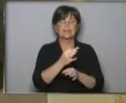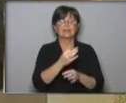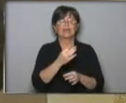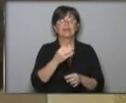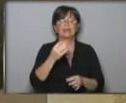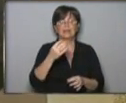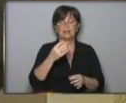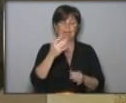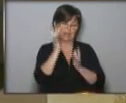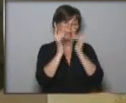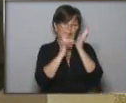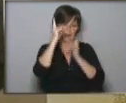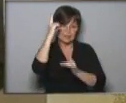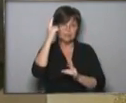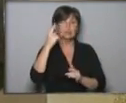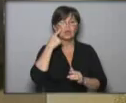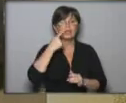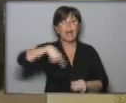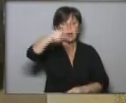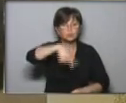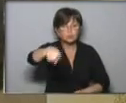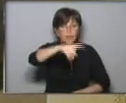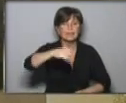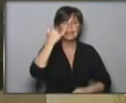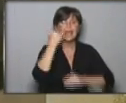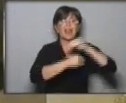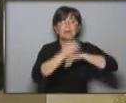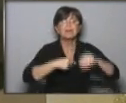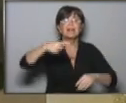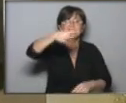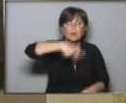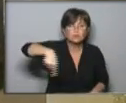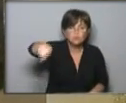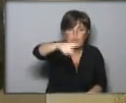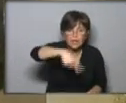mejor a ustedes y a las familias de ustedes,